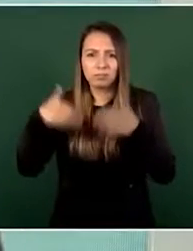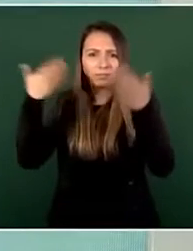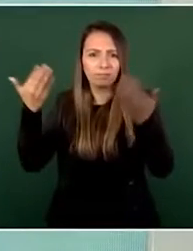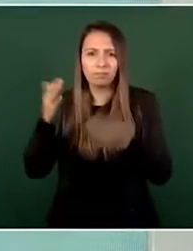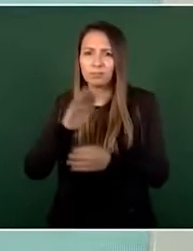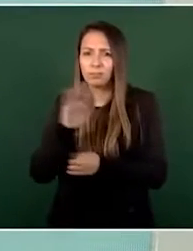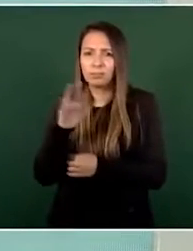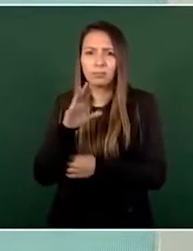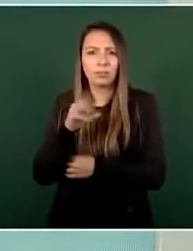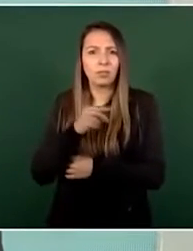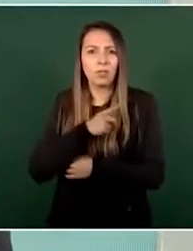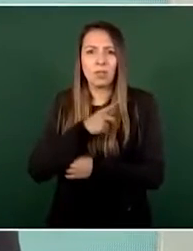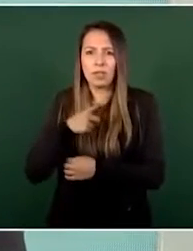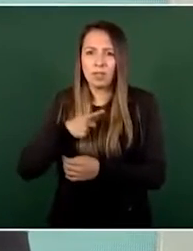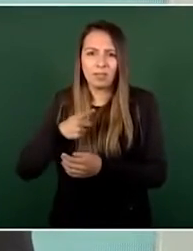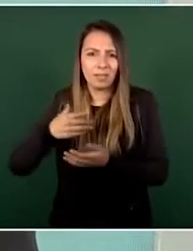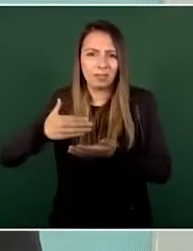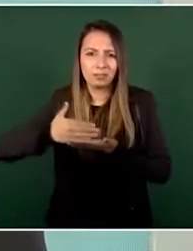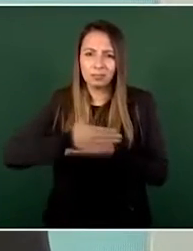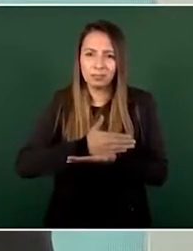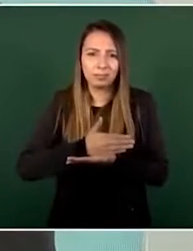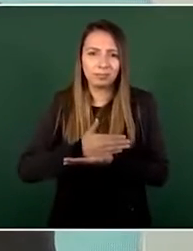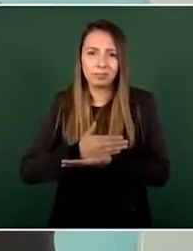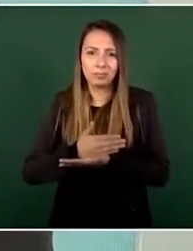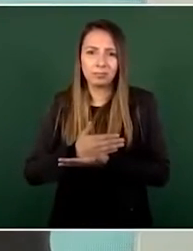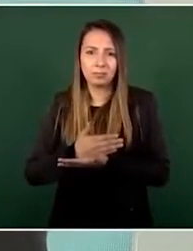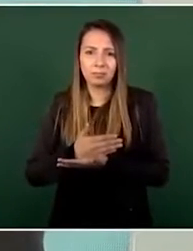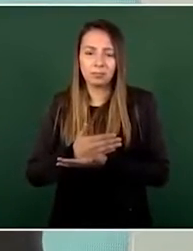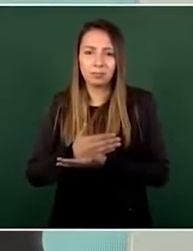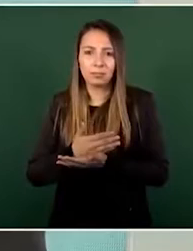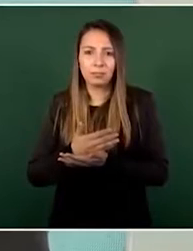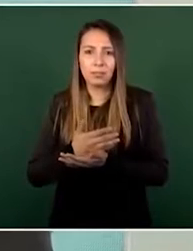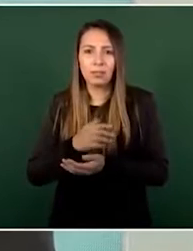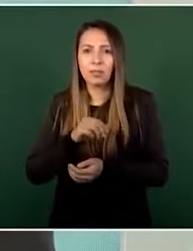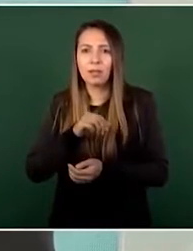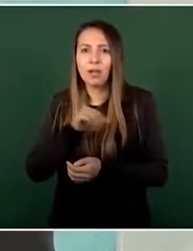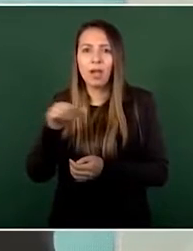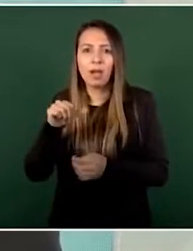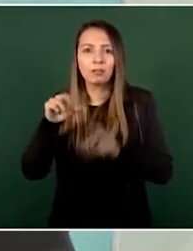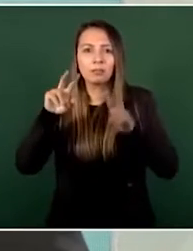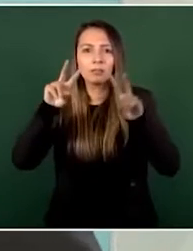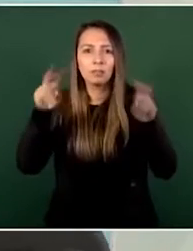debe intervenir en los asuntos